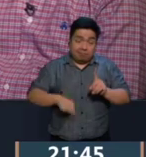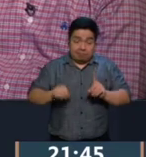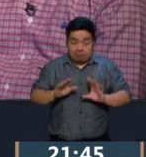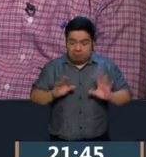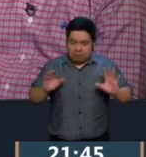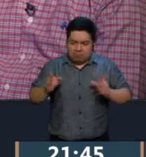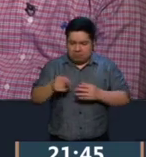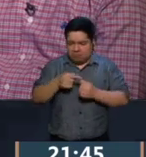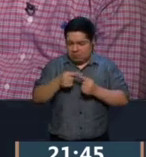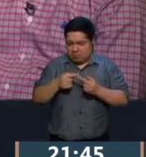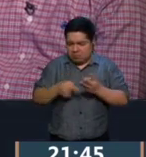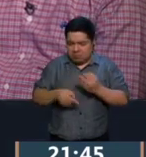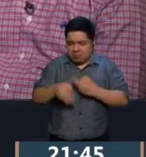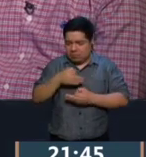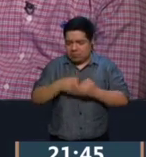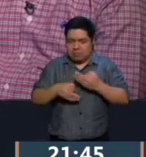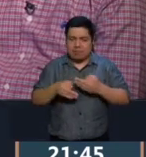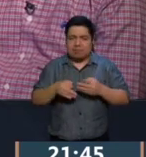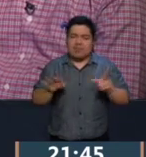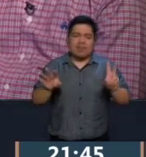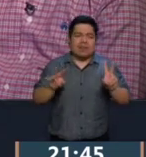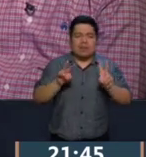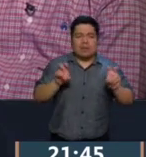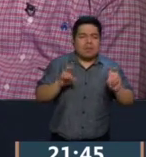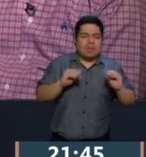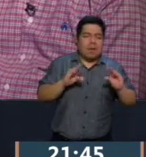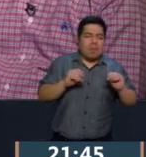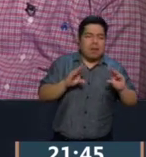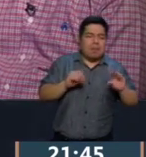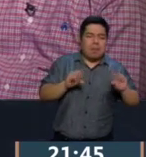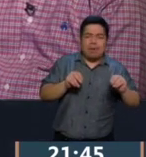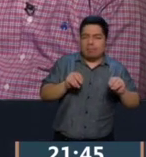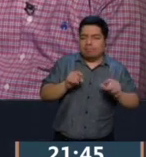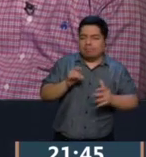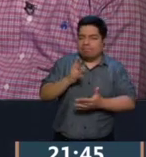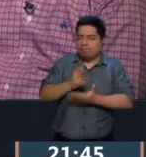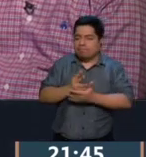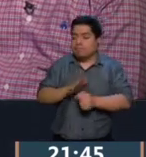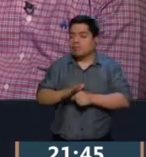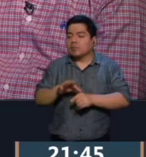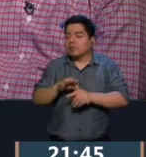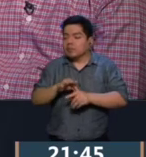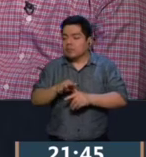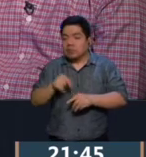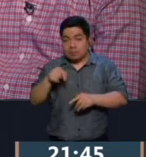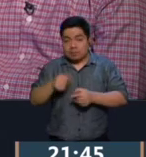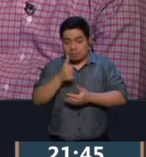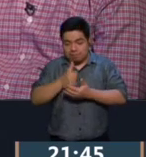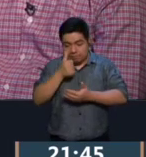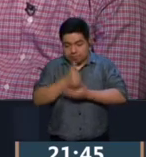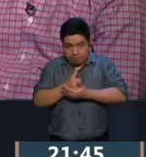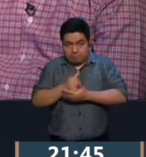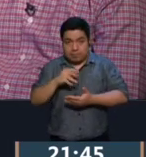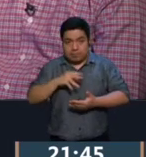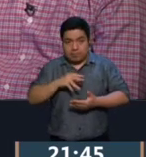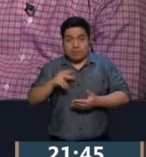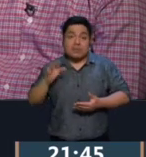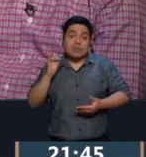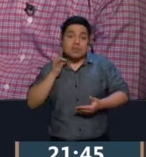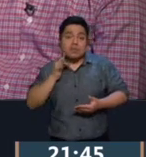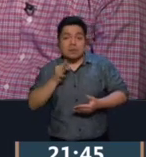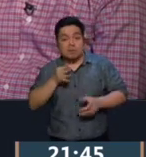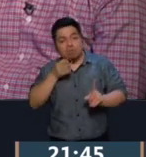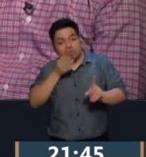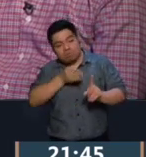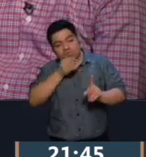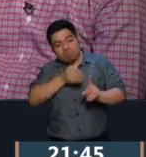Entonces, todo este cuento, en donde más bien lo que fue real es que esta ciudad con su fiscalía no se